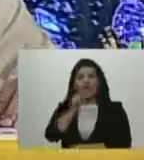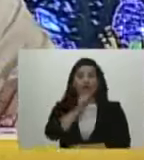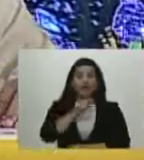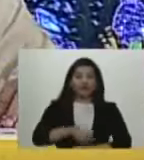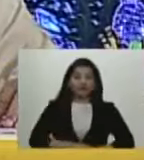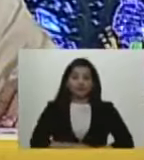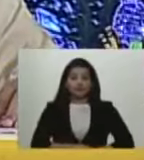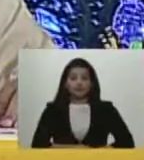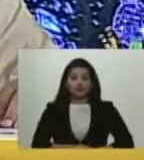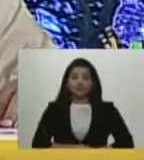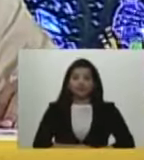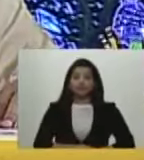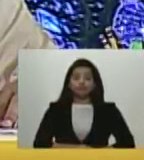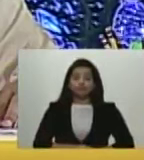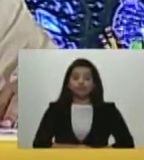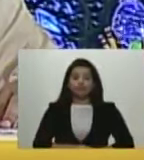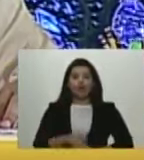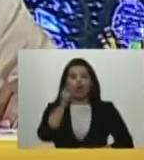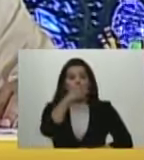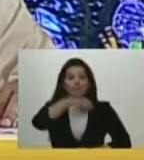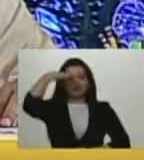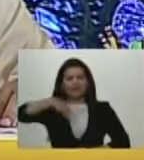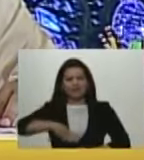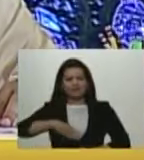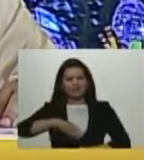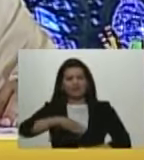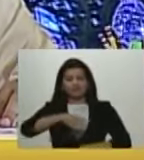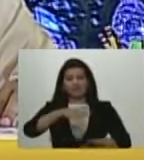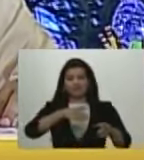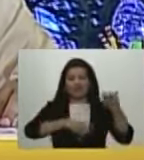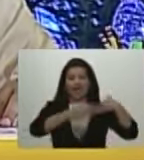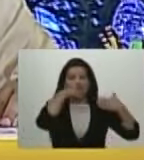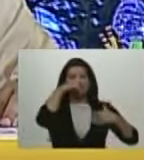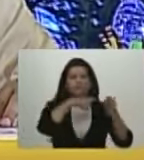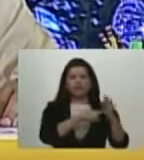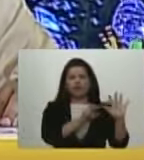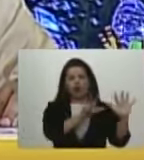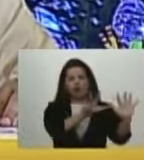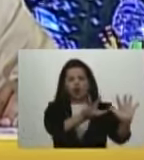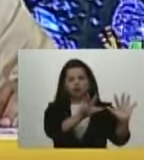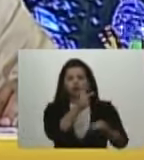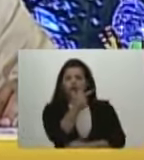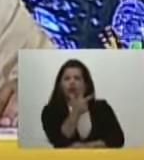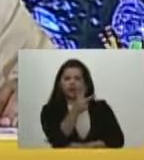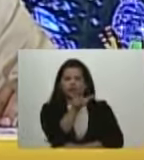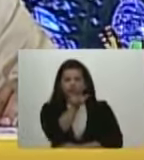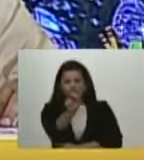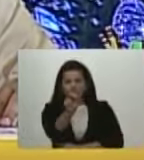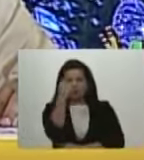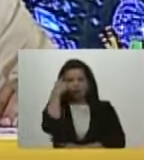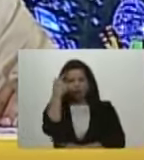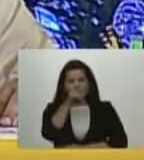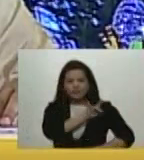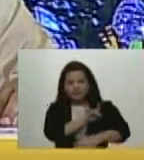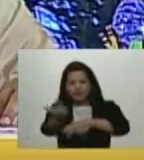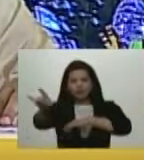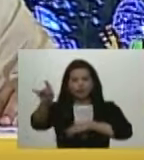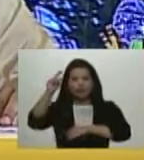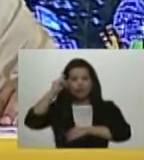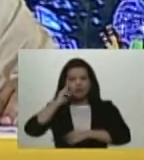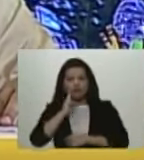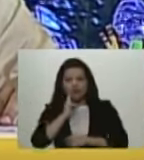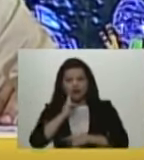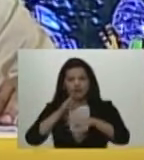luego de la traición de 1830, de la división